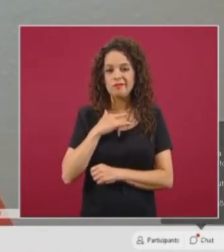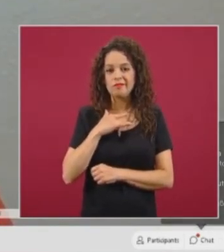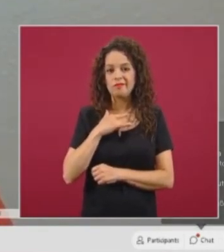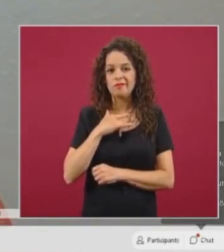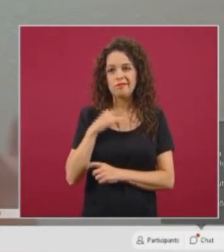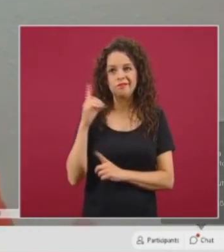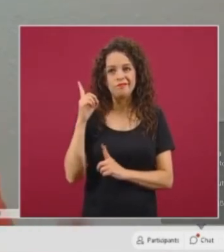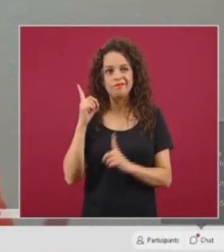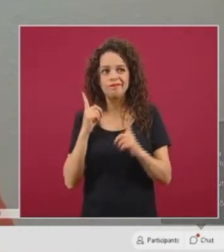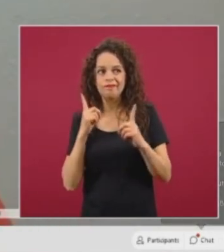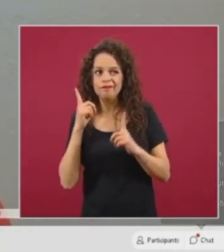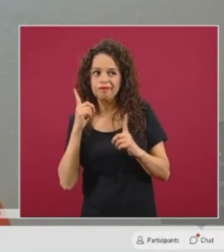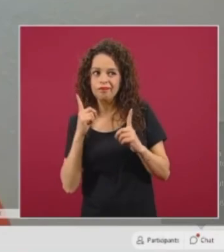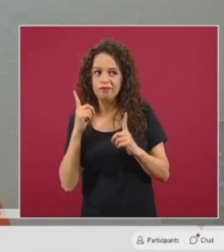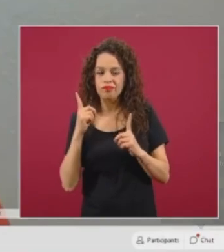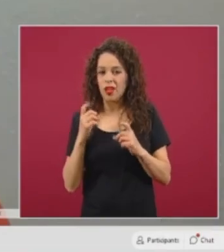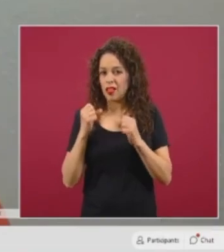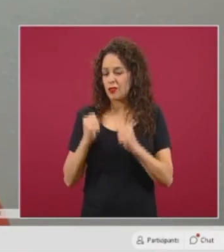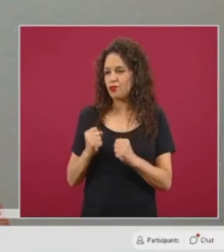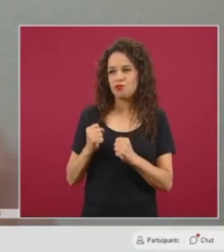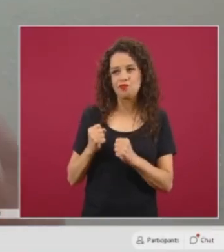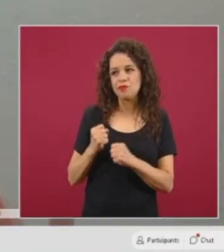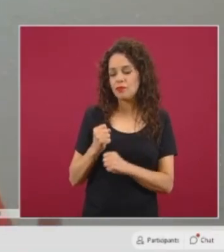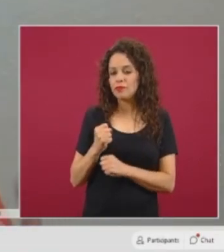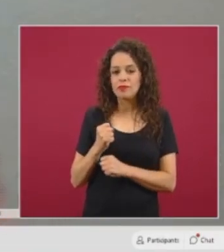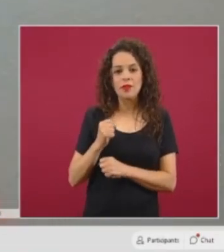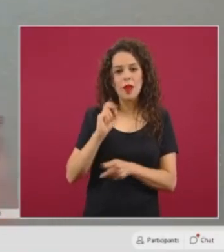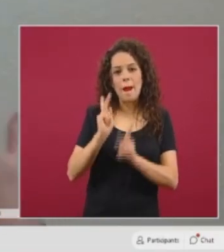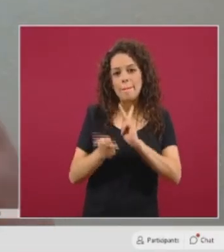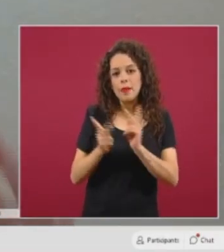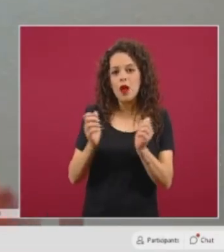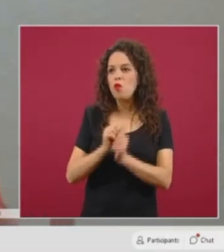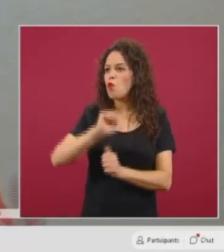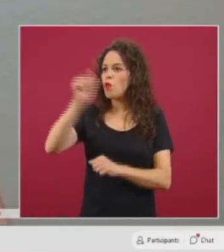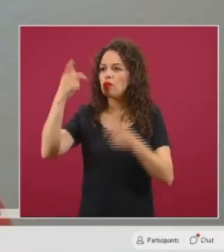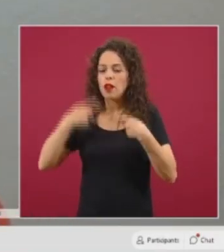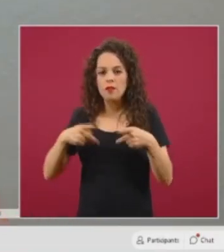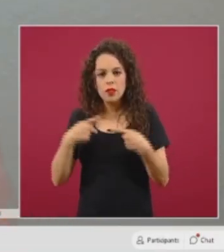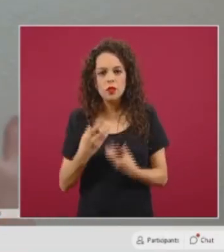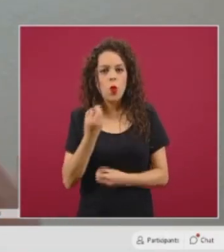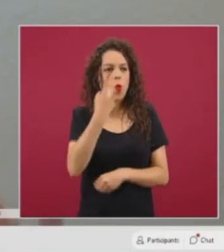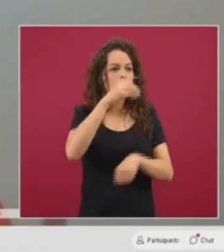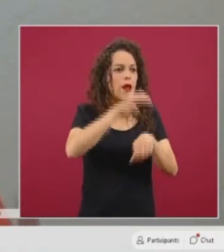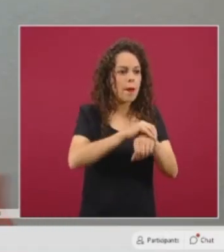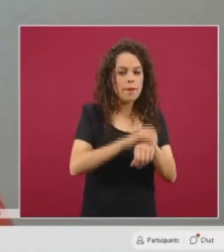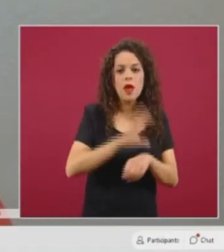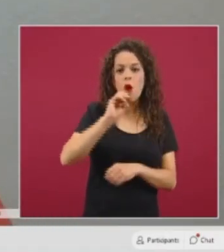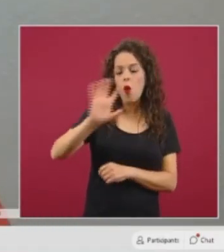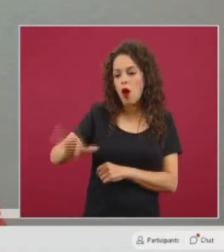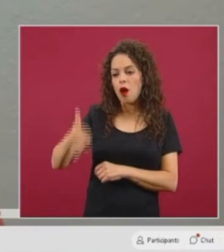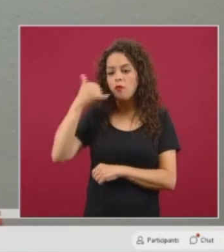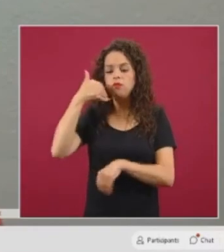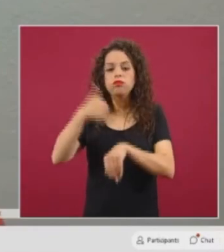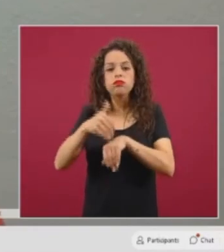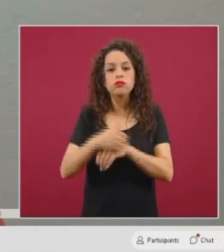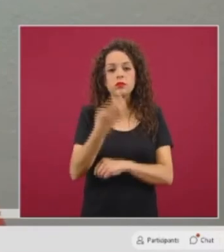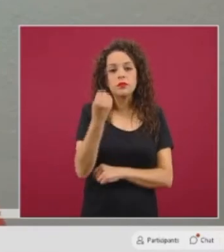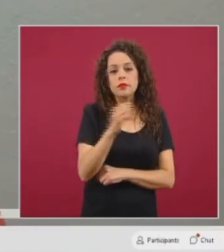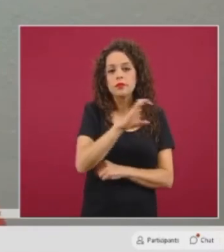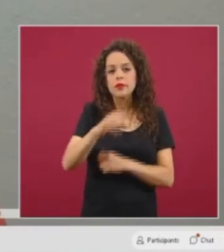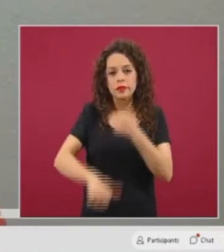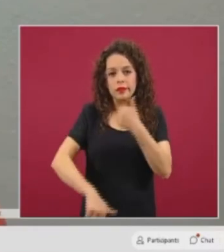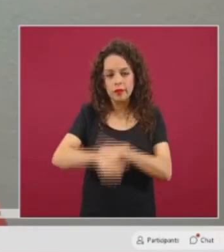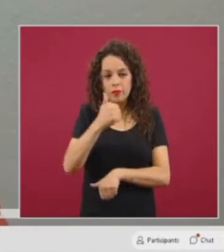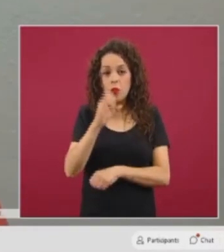duda, hablar con otra persona, con una amiga, llamar al 911, acudir a